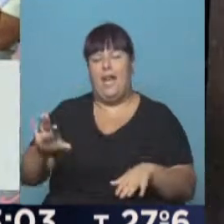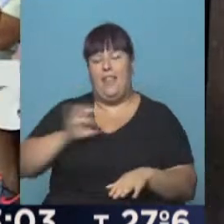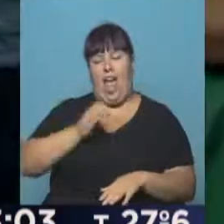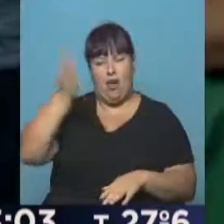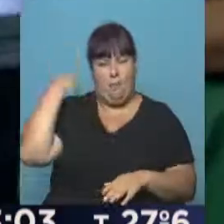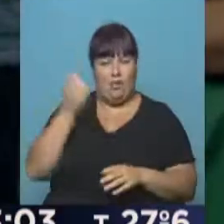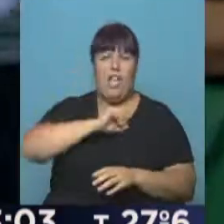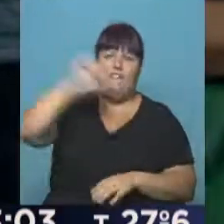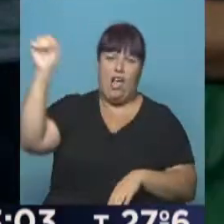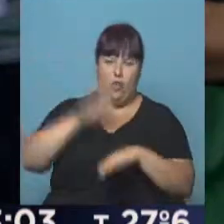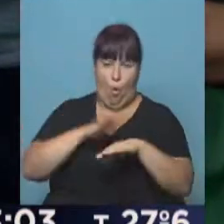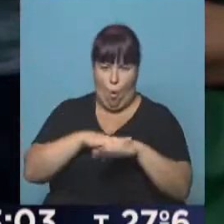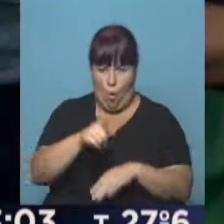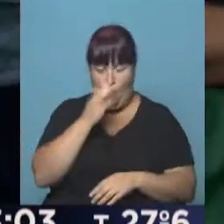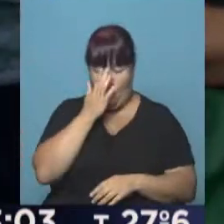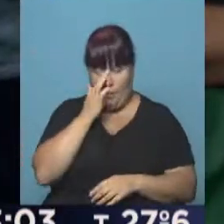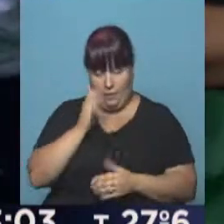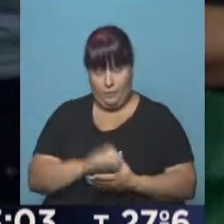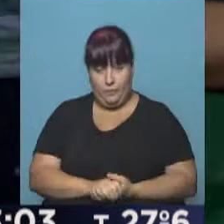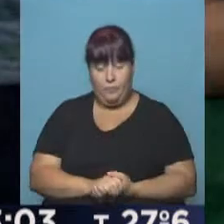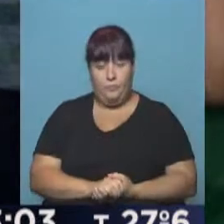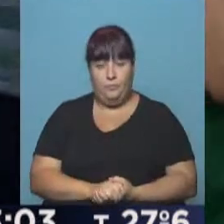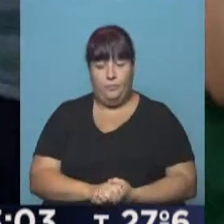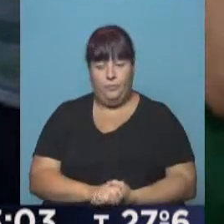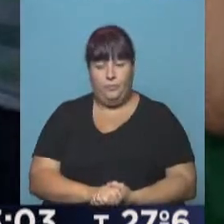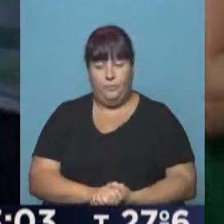pérdida inflacionaria sufrida el año pasado.